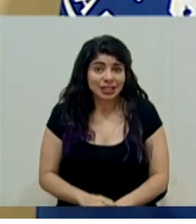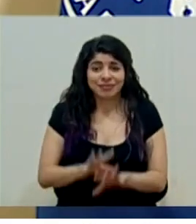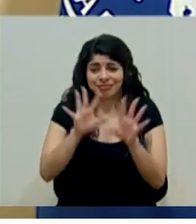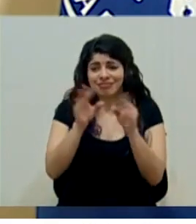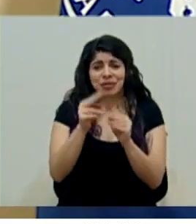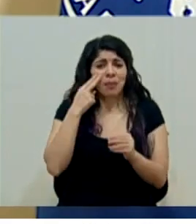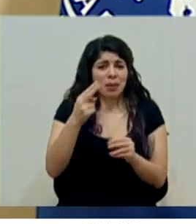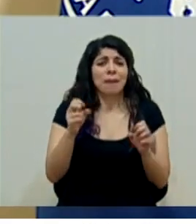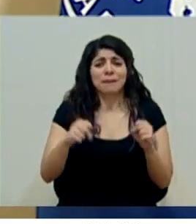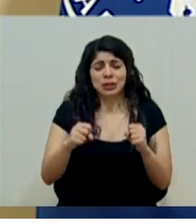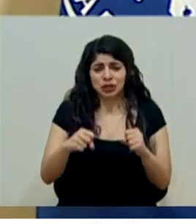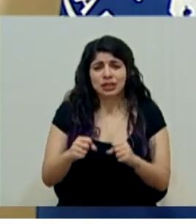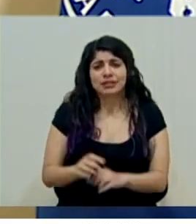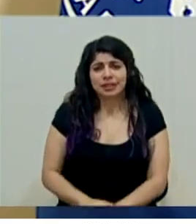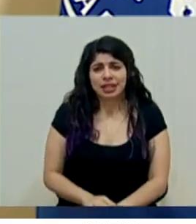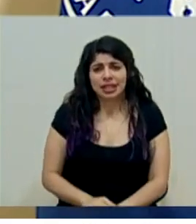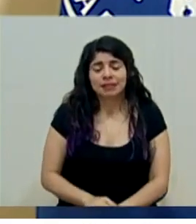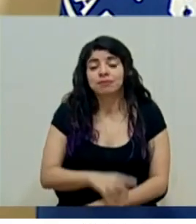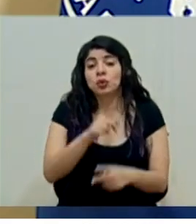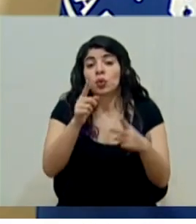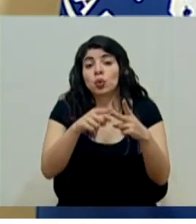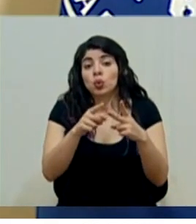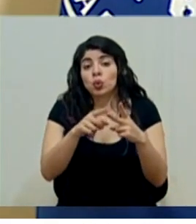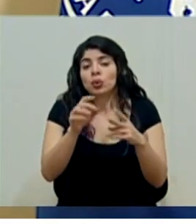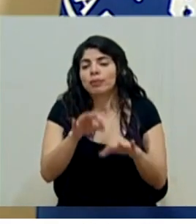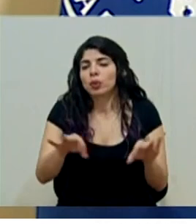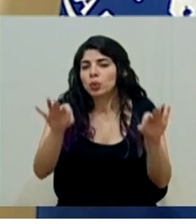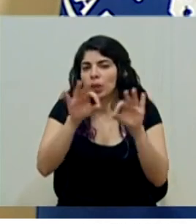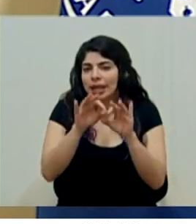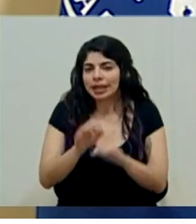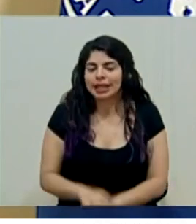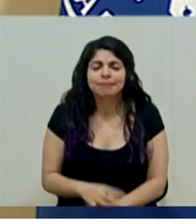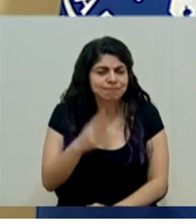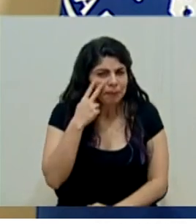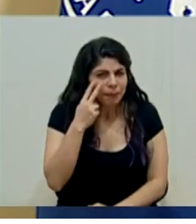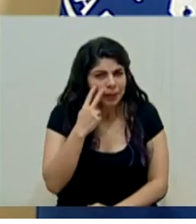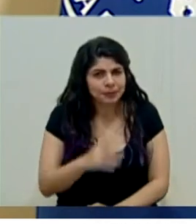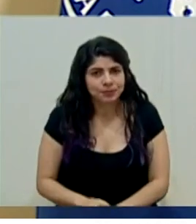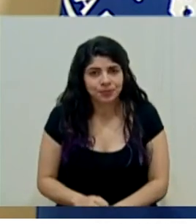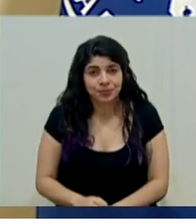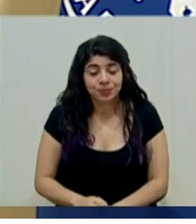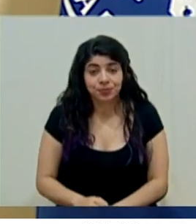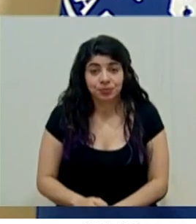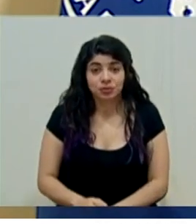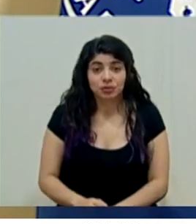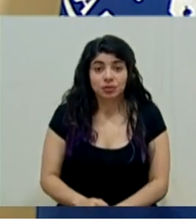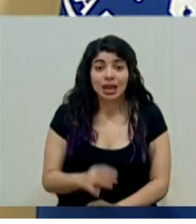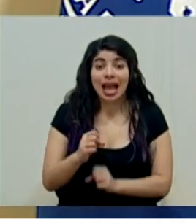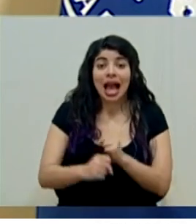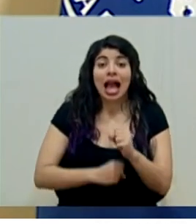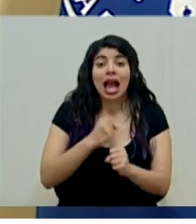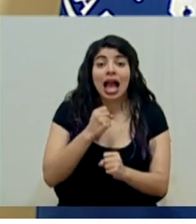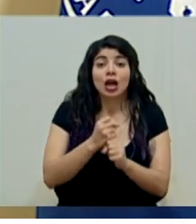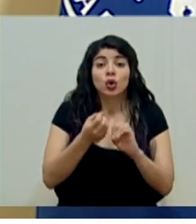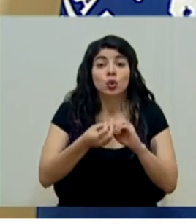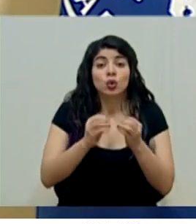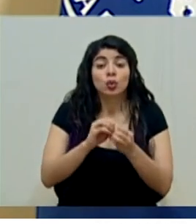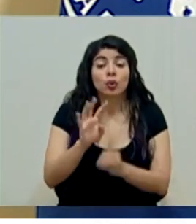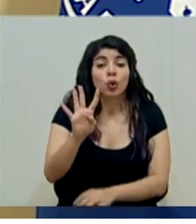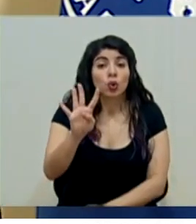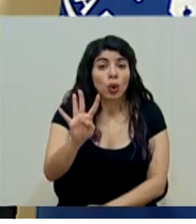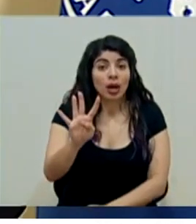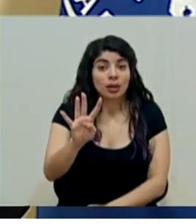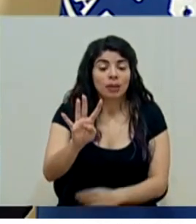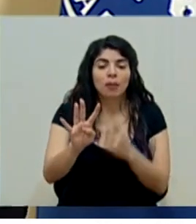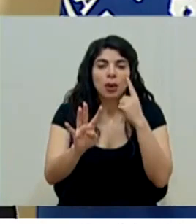eso lo veo muy factible. Otra afirmación que es muy importante. A ver, al año 4, porque